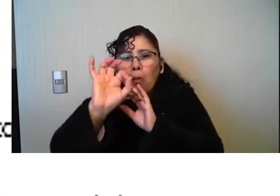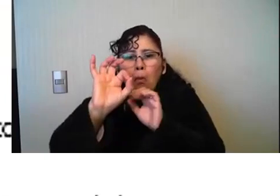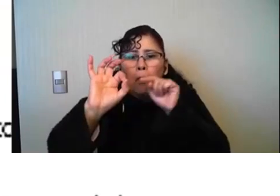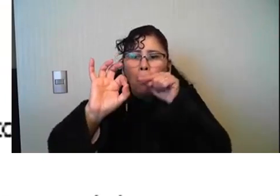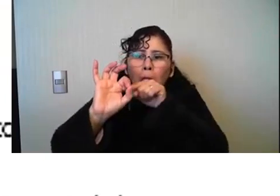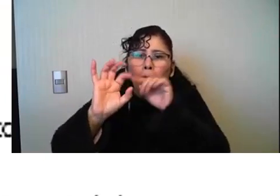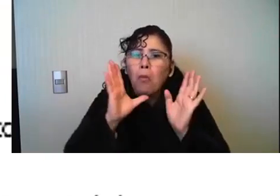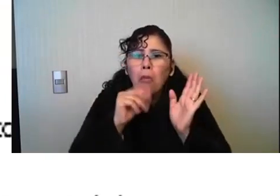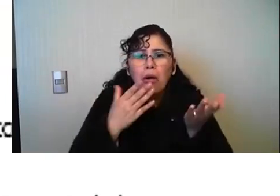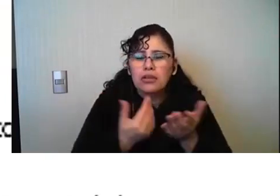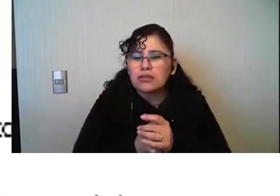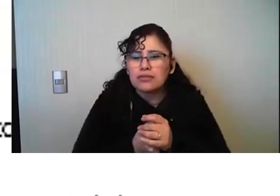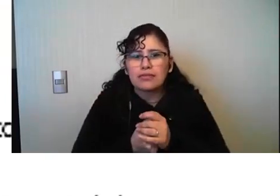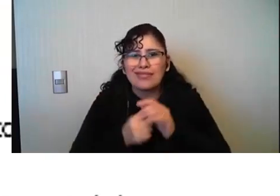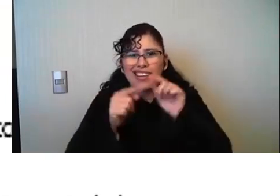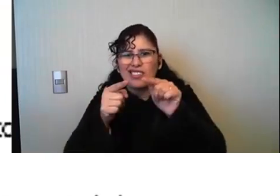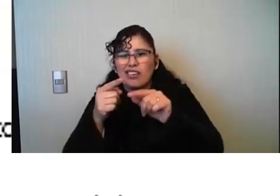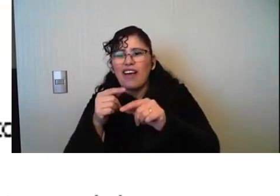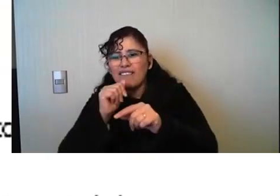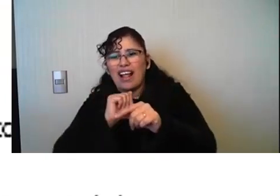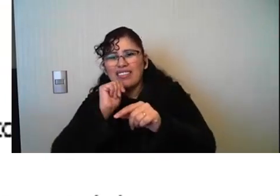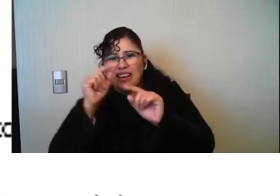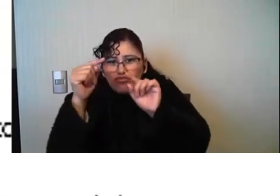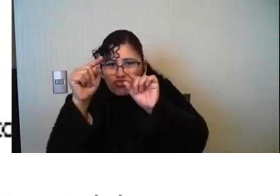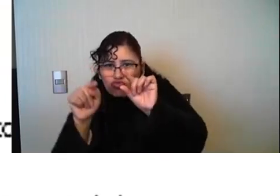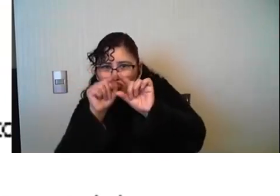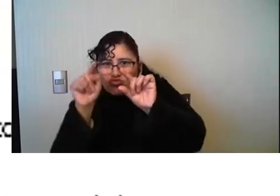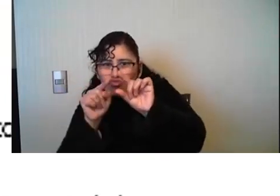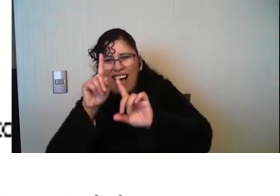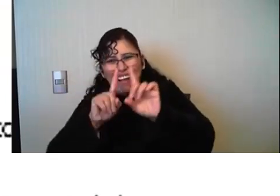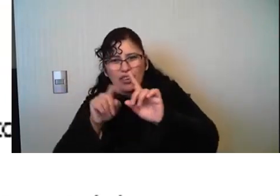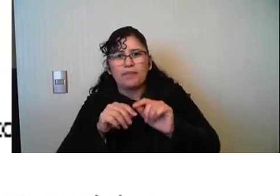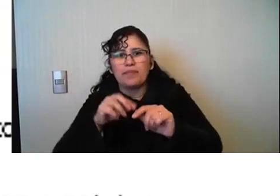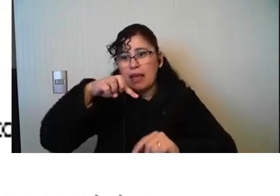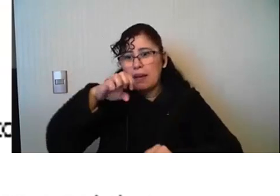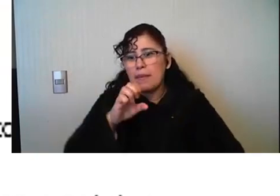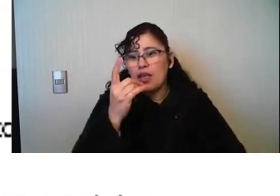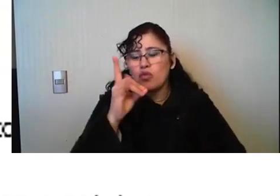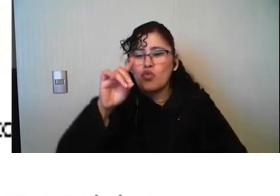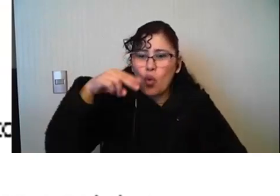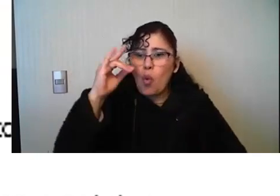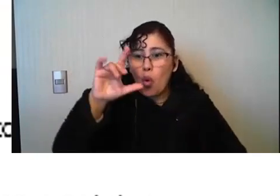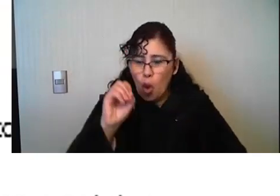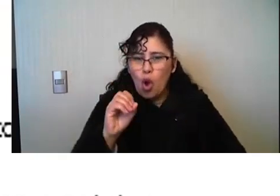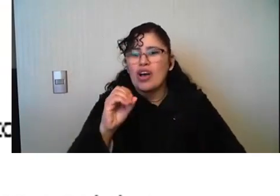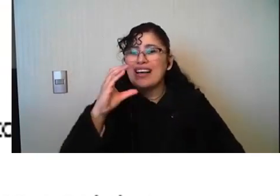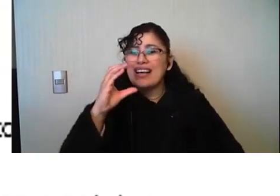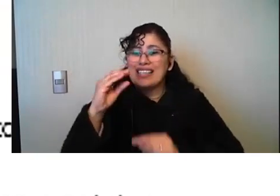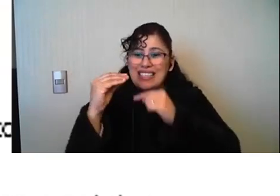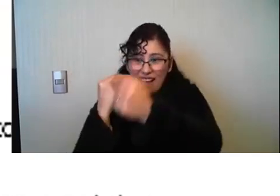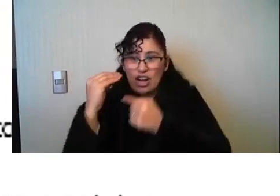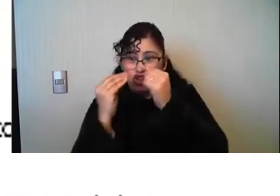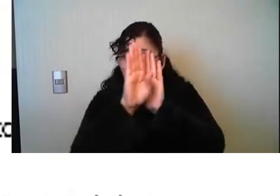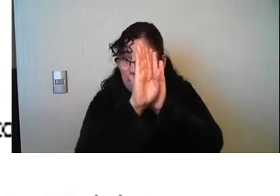círculo, ¿ya? Significa que hay otro elemento que no está dibujado que está pasando. Es el pedúnculo cerebeloso medio. El pedúnculo cerebeloso medio,